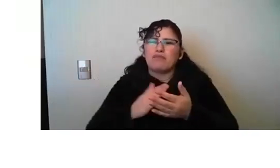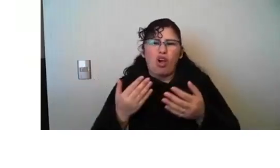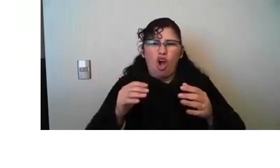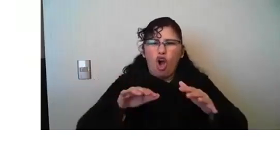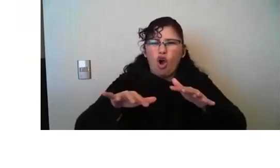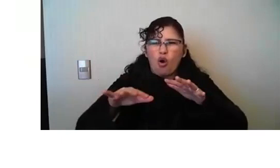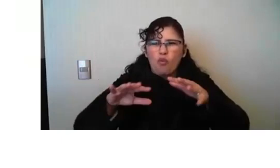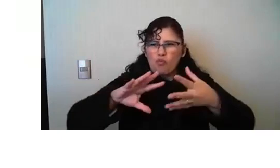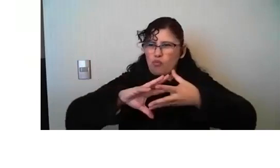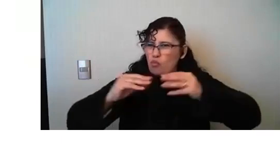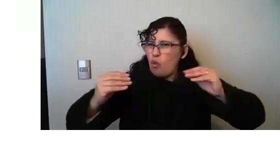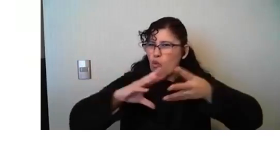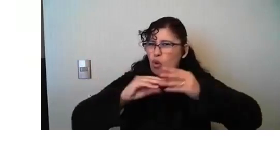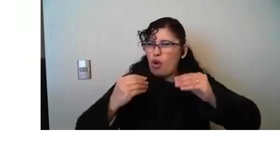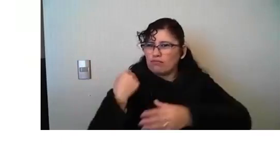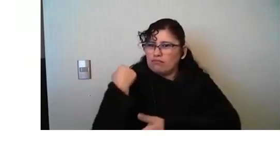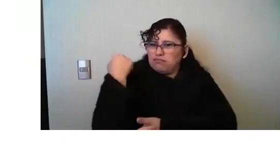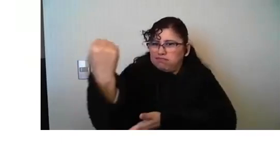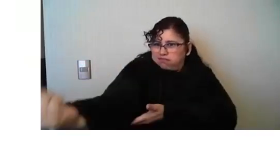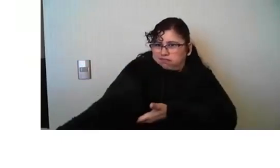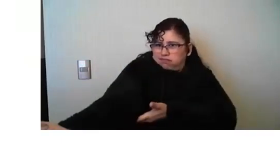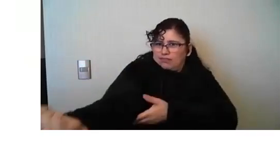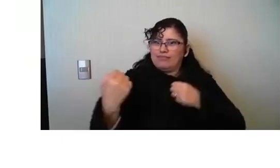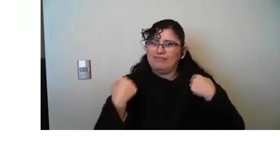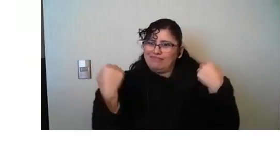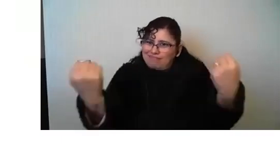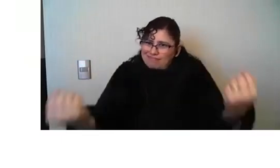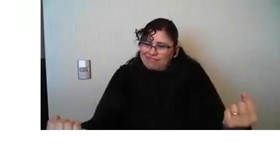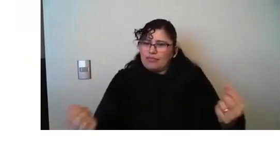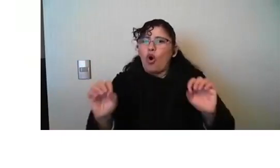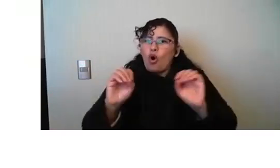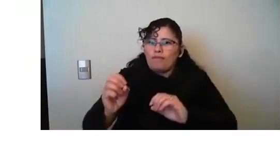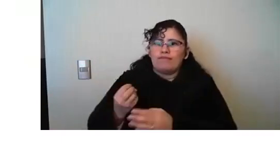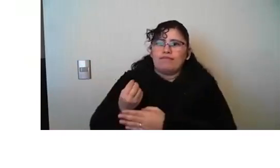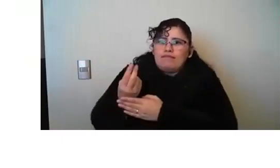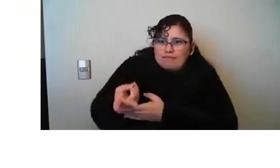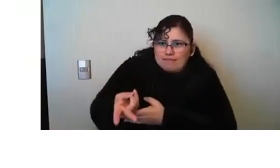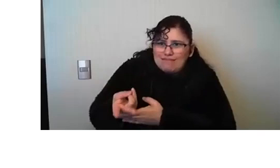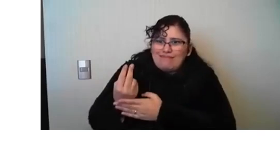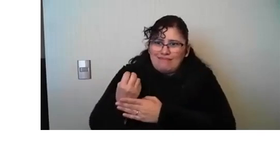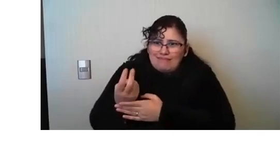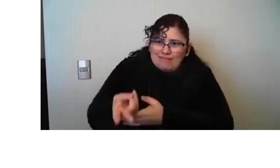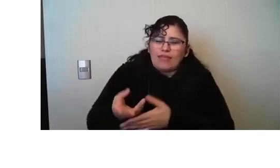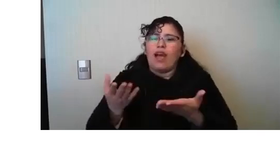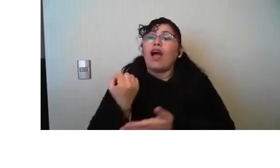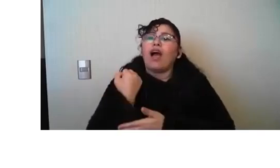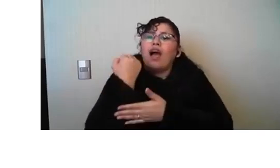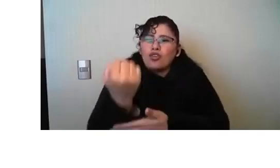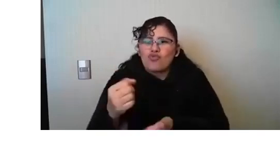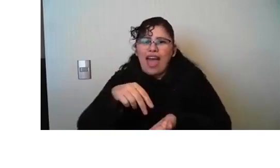músculos extensores de las extremidades, principalmente inferiores, para mantener nuestro